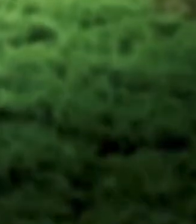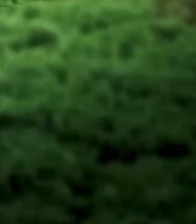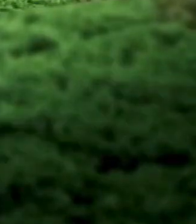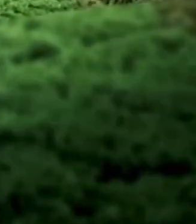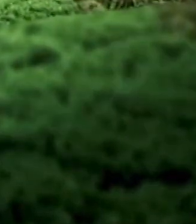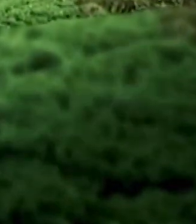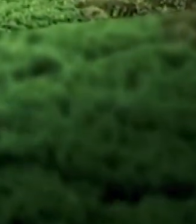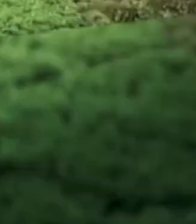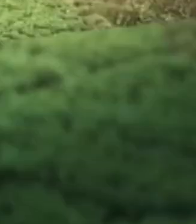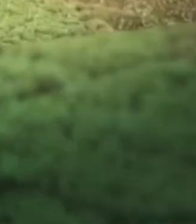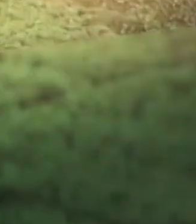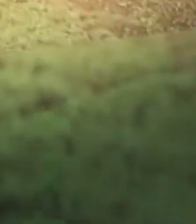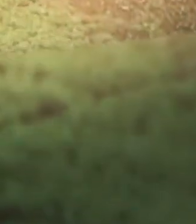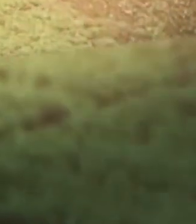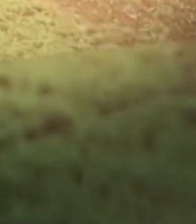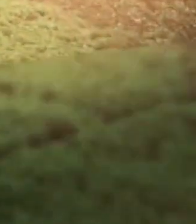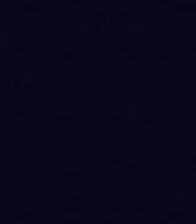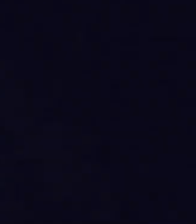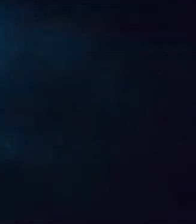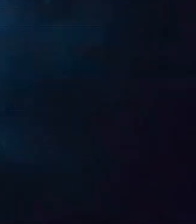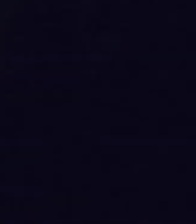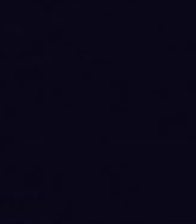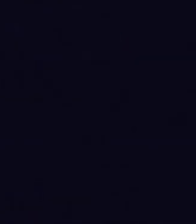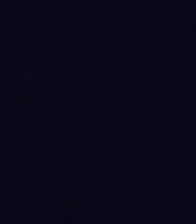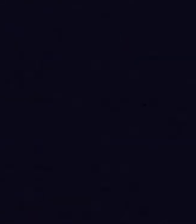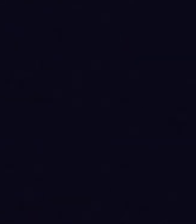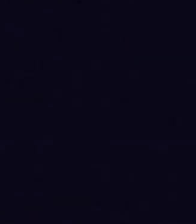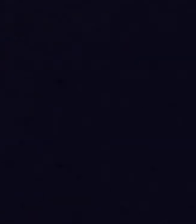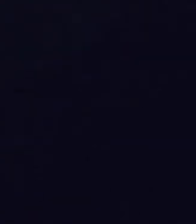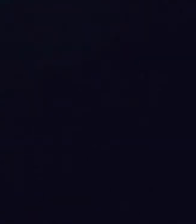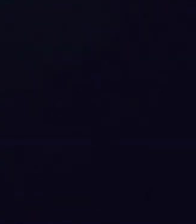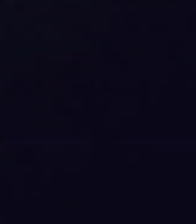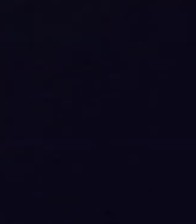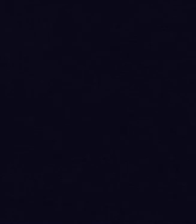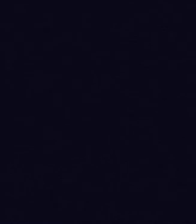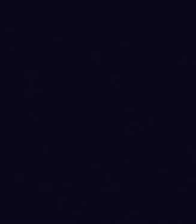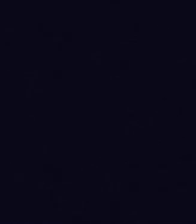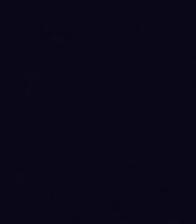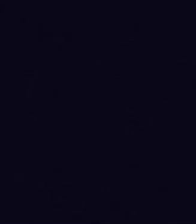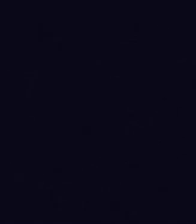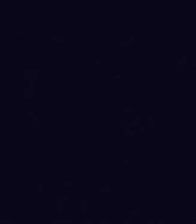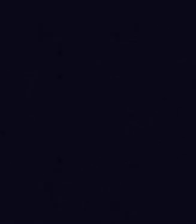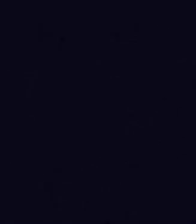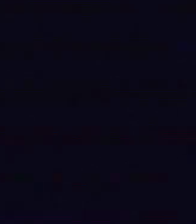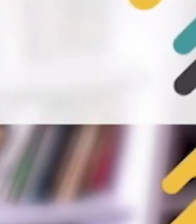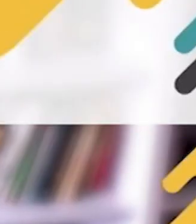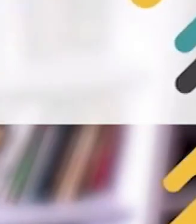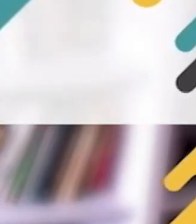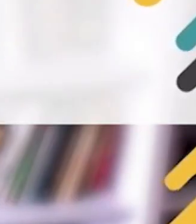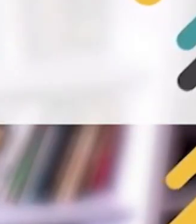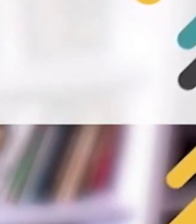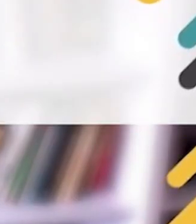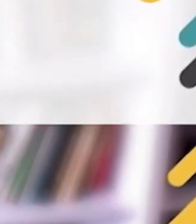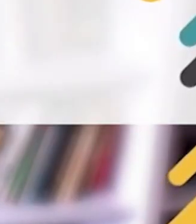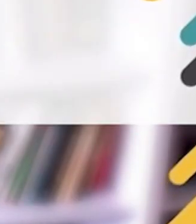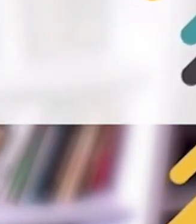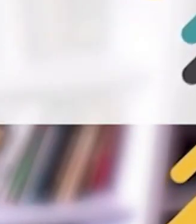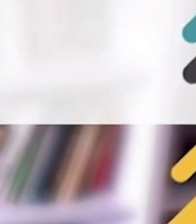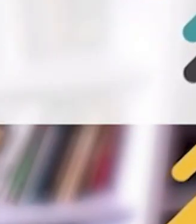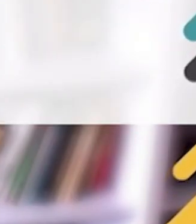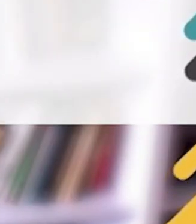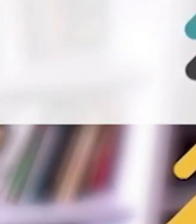los 670 millones de dólares, una vez reducidos los 150 millones que se están adelantando con las